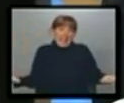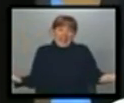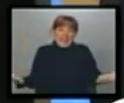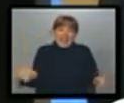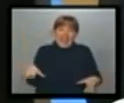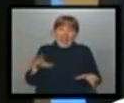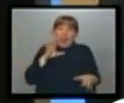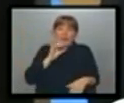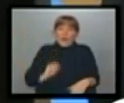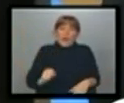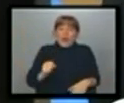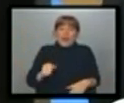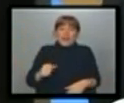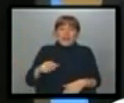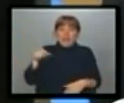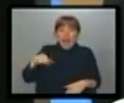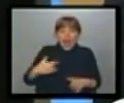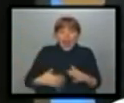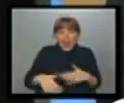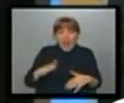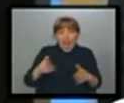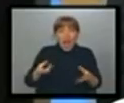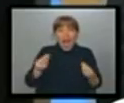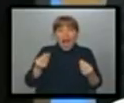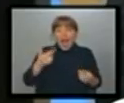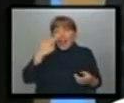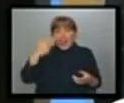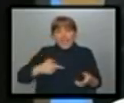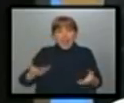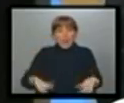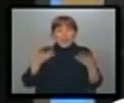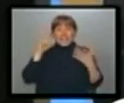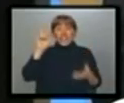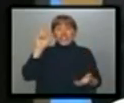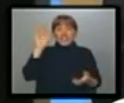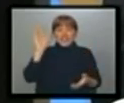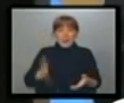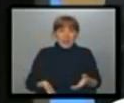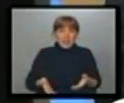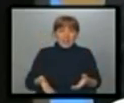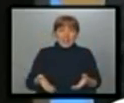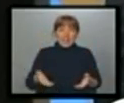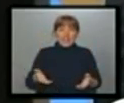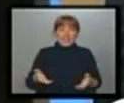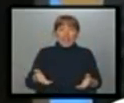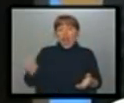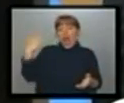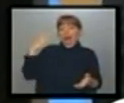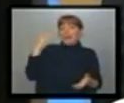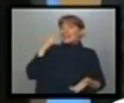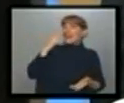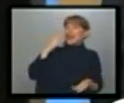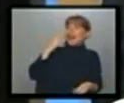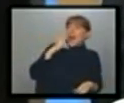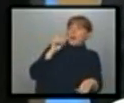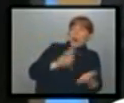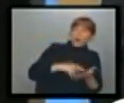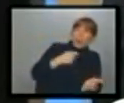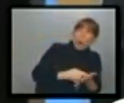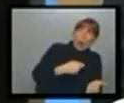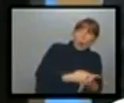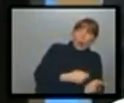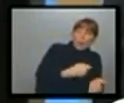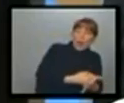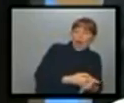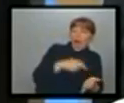este incremento del 30% en lo que va del año ya se viene comiendo parte de lo que tenía como beneficio con la quita de retenciones a